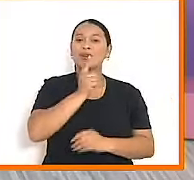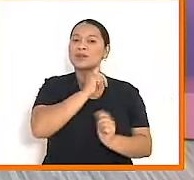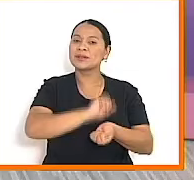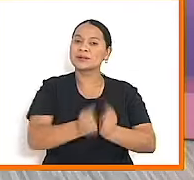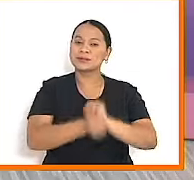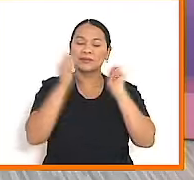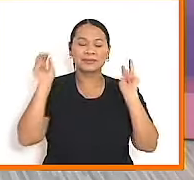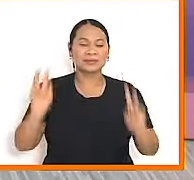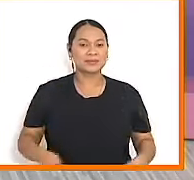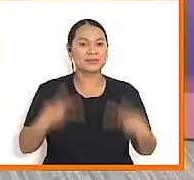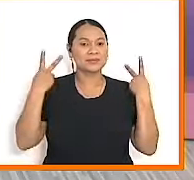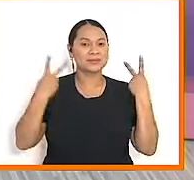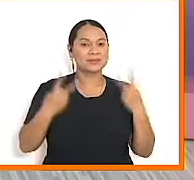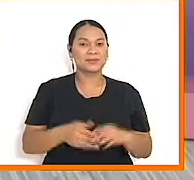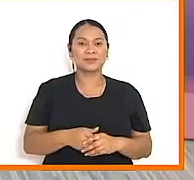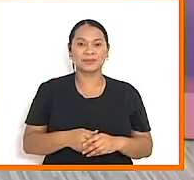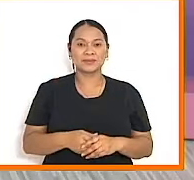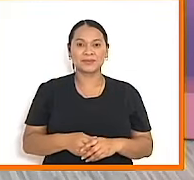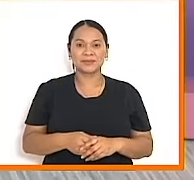vida.